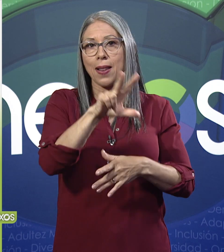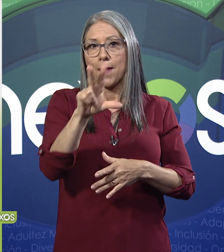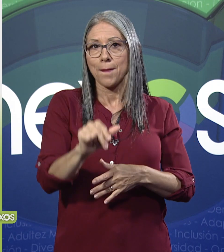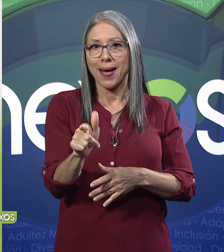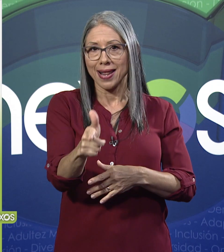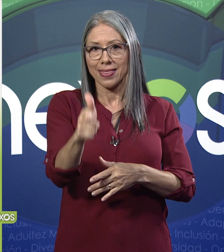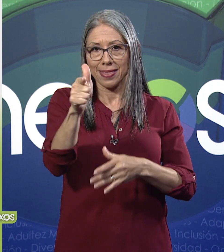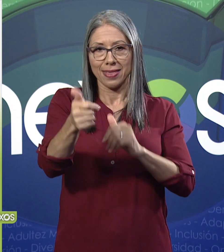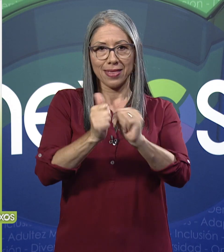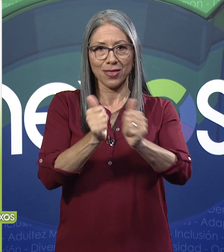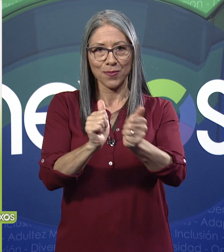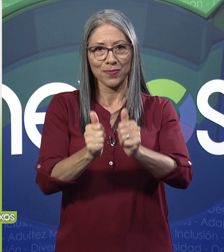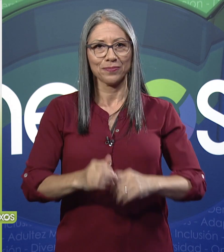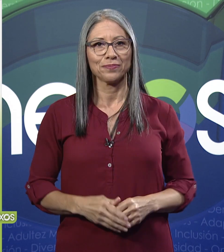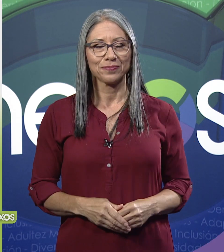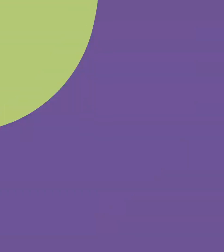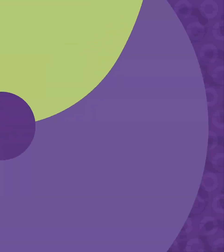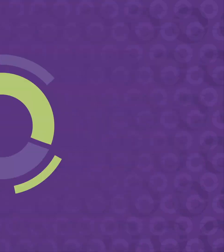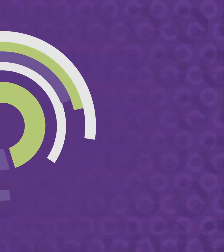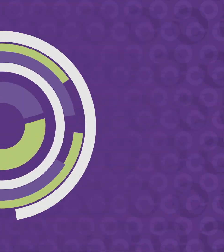deportivo.